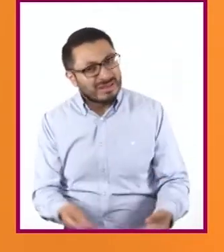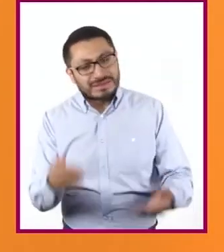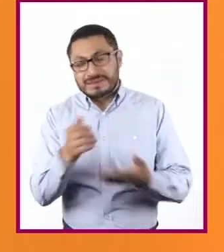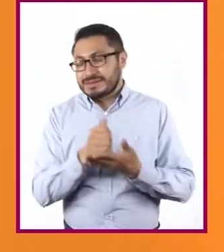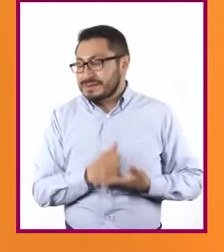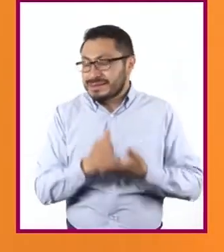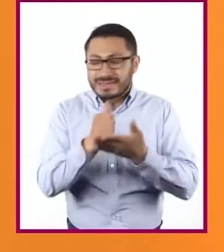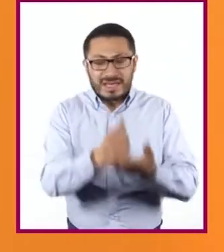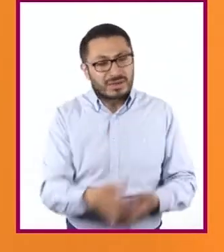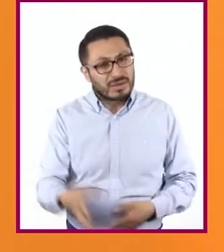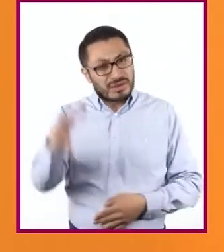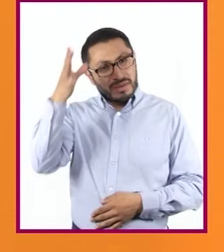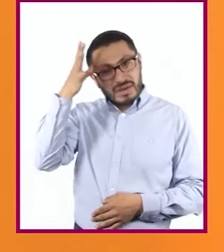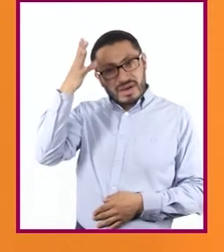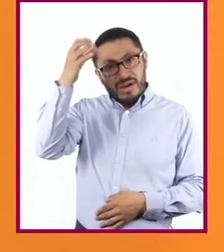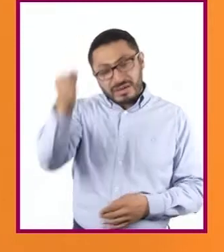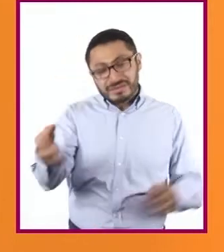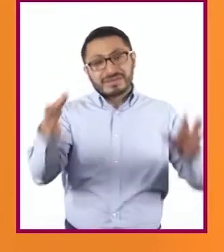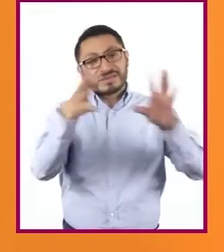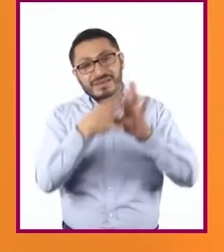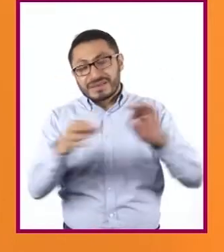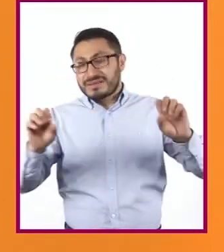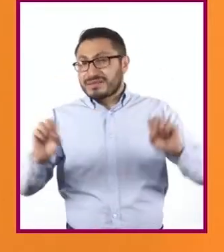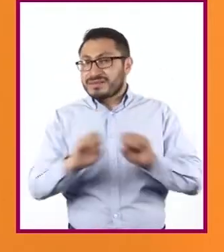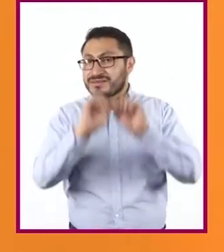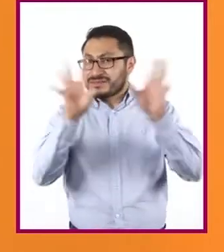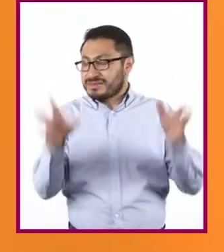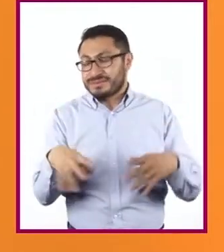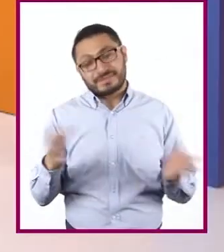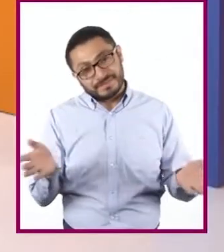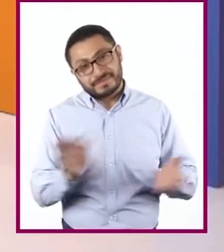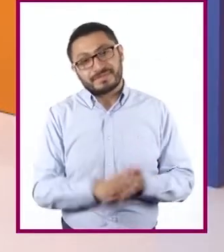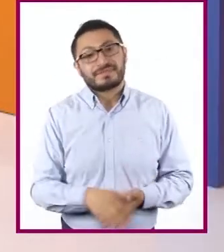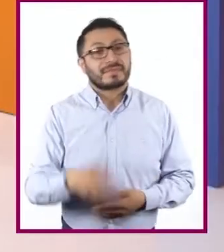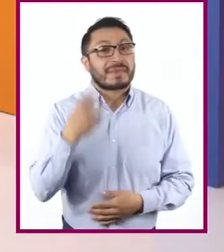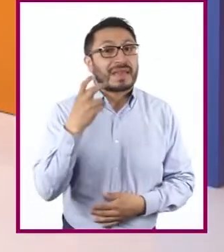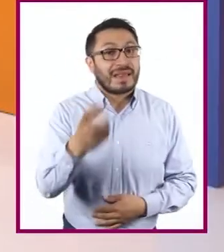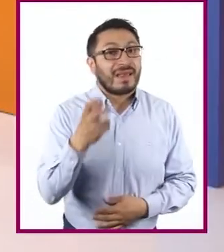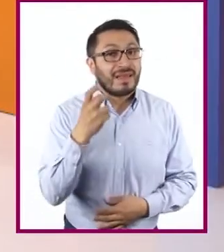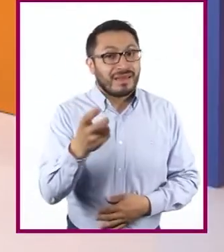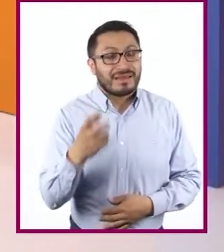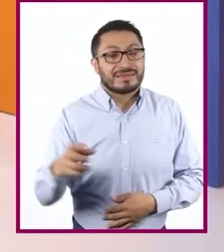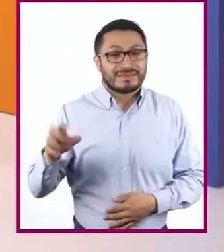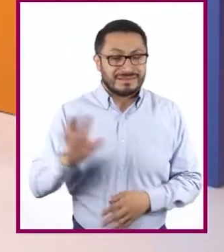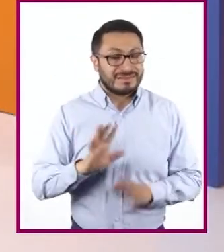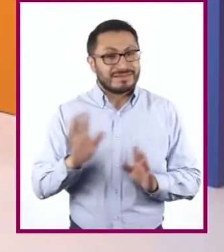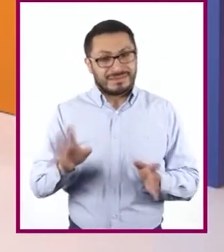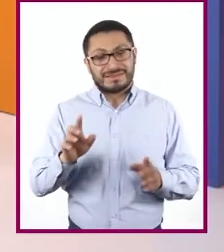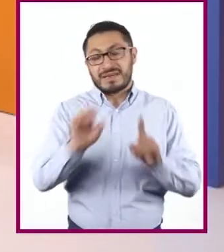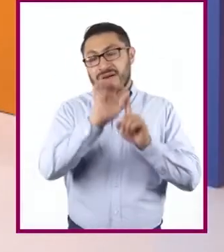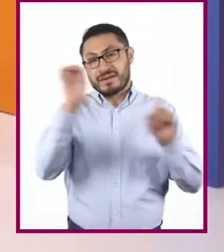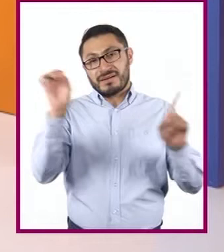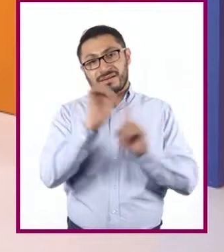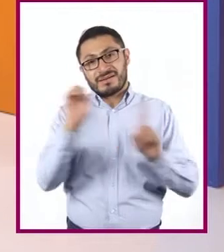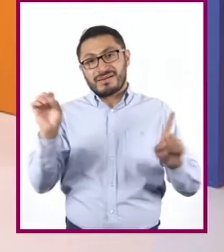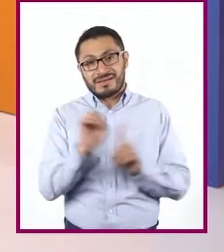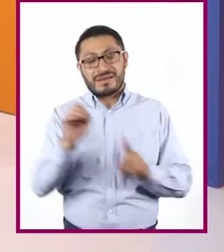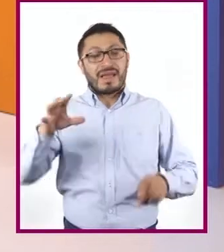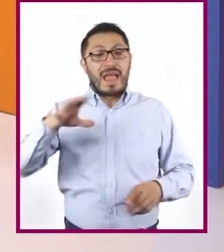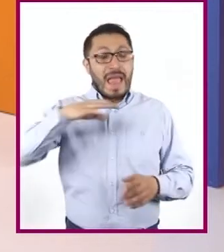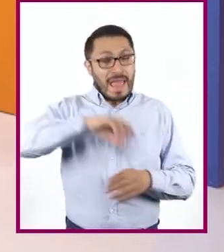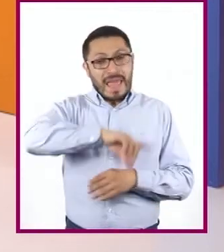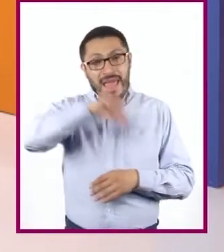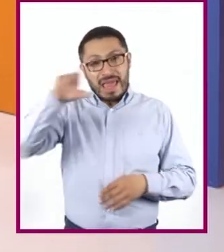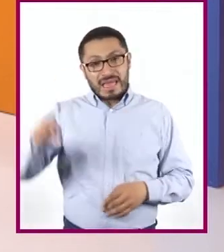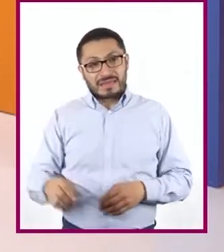dan definiciones específicas. Bueno, pues exactamente después de estos enunciados están aquellos que